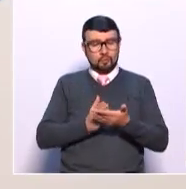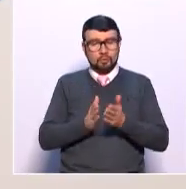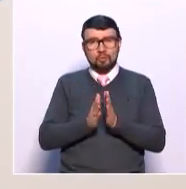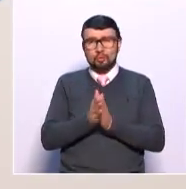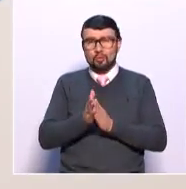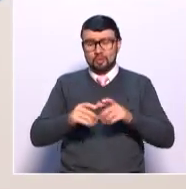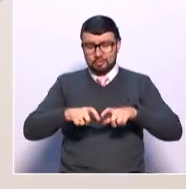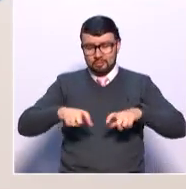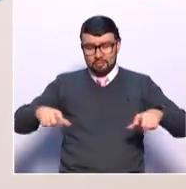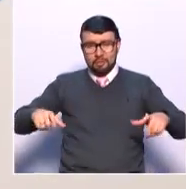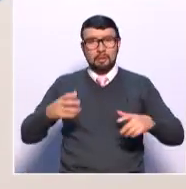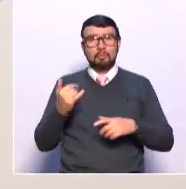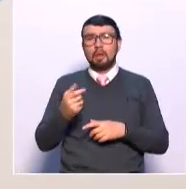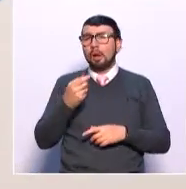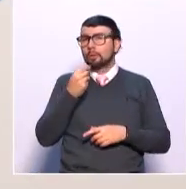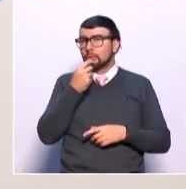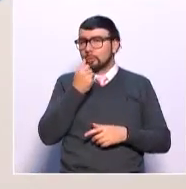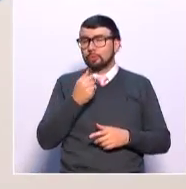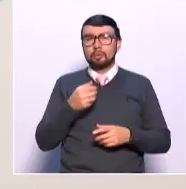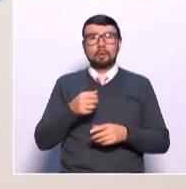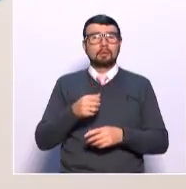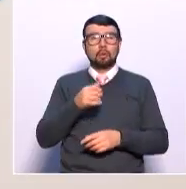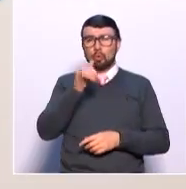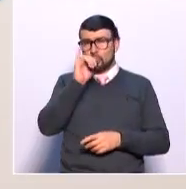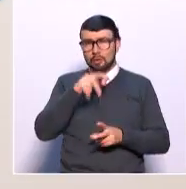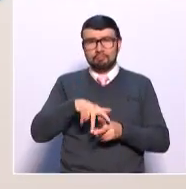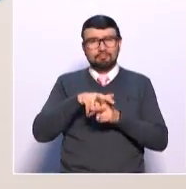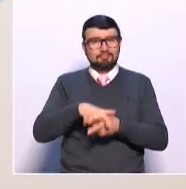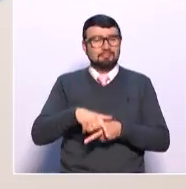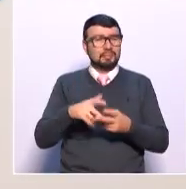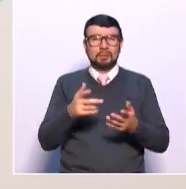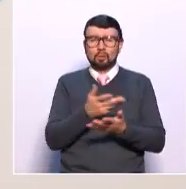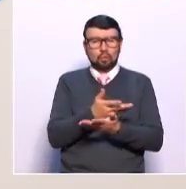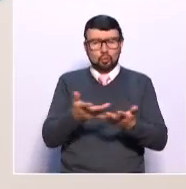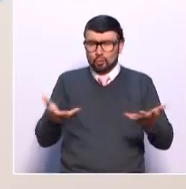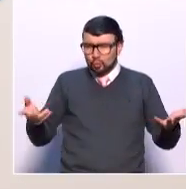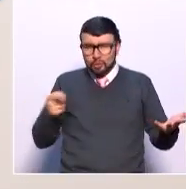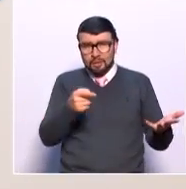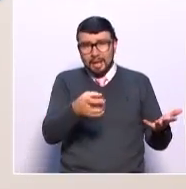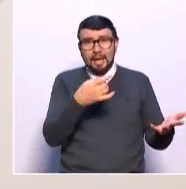jueguitos de caja por ni maltas y todo lo que tenga azúcar